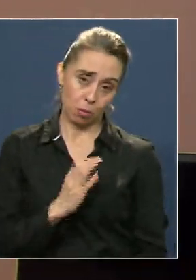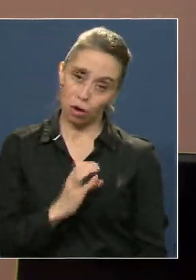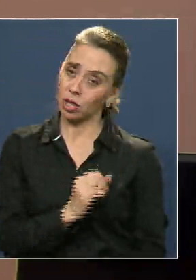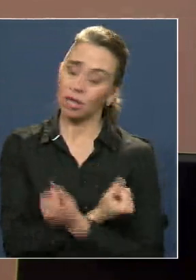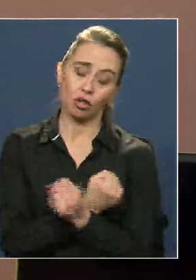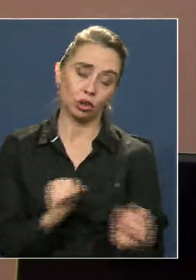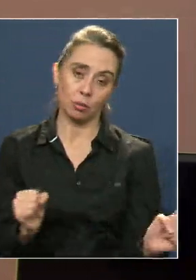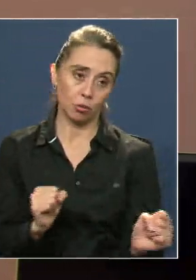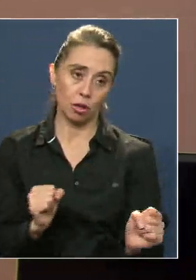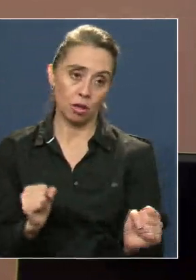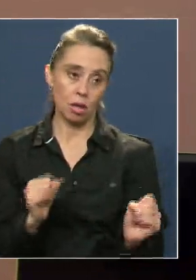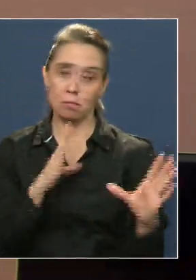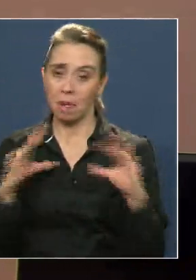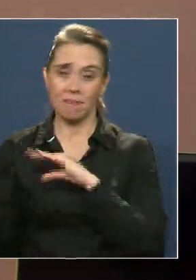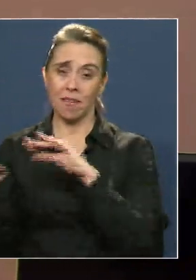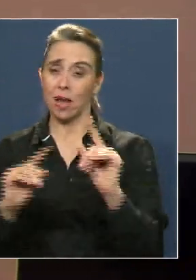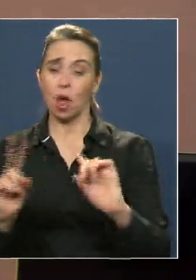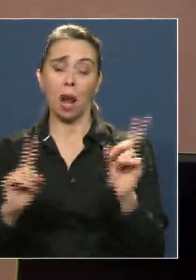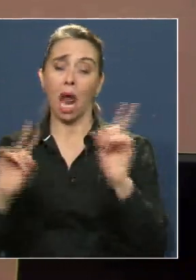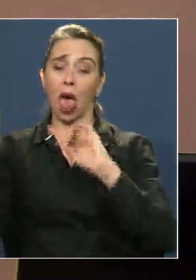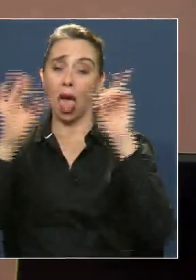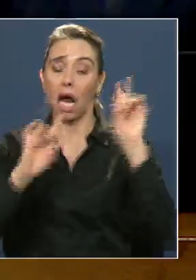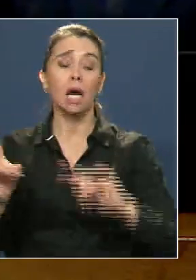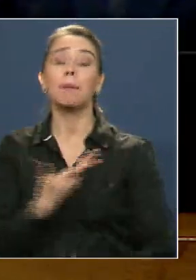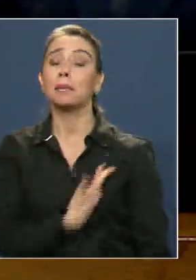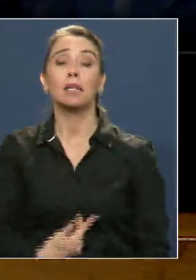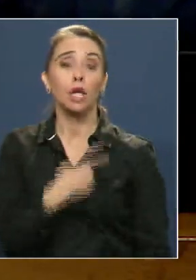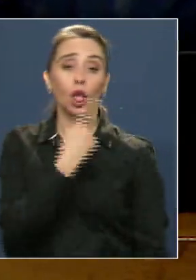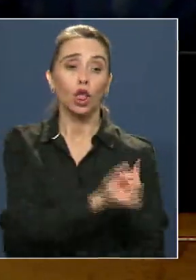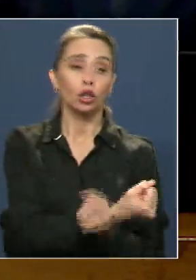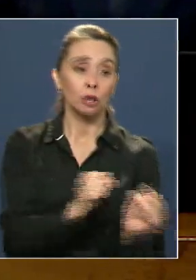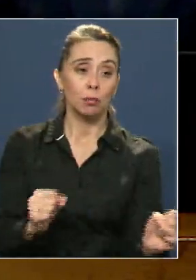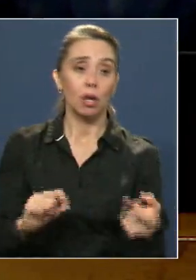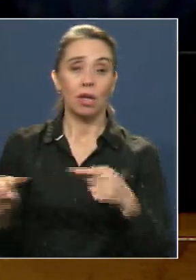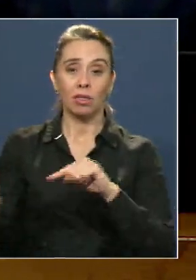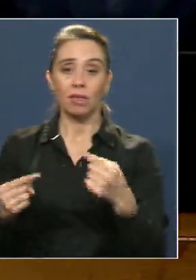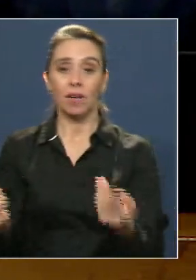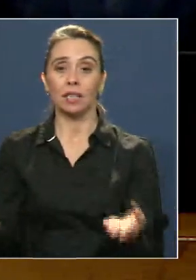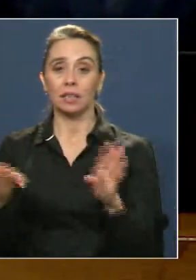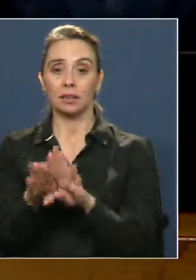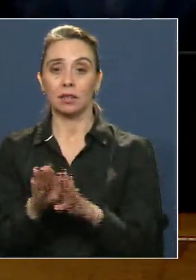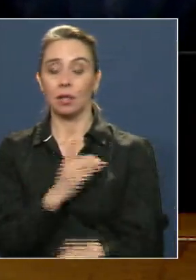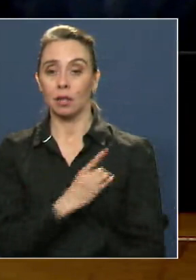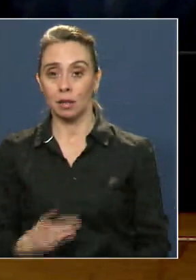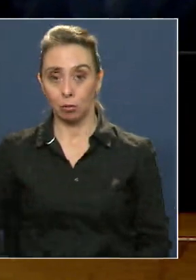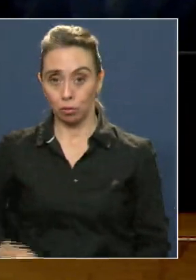es posible, no es posible, el debate ya está cerrado,